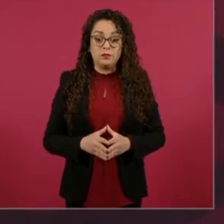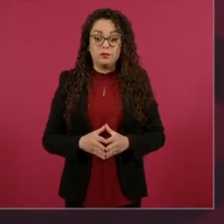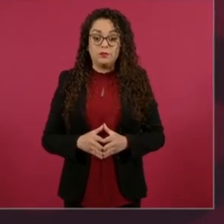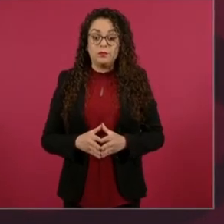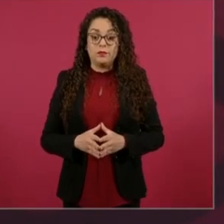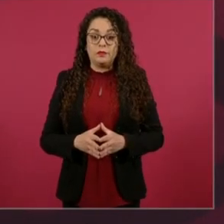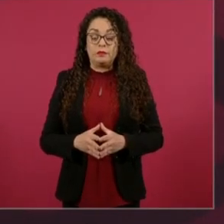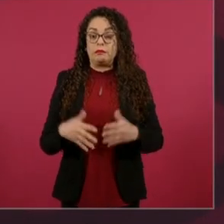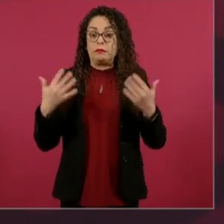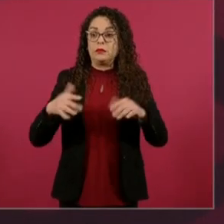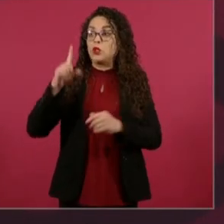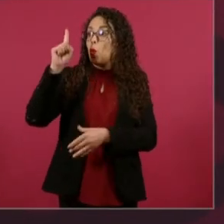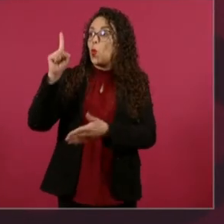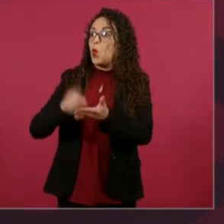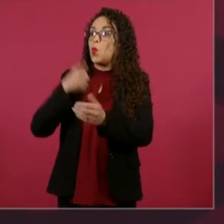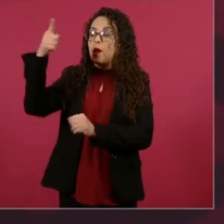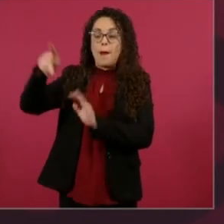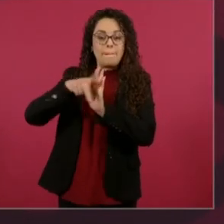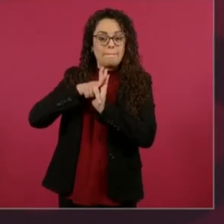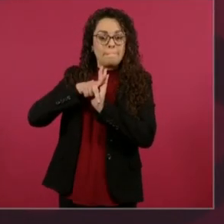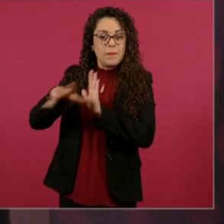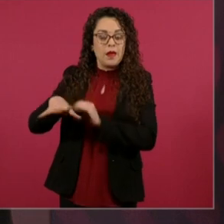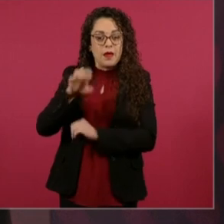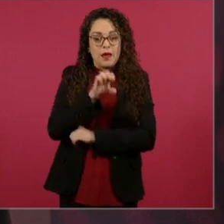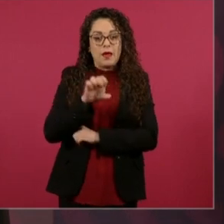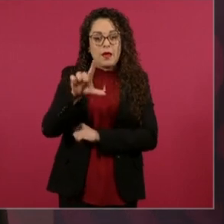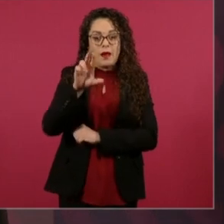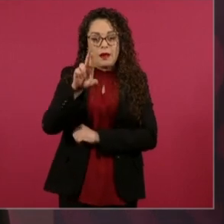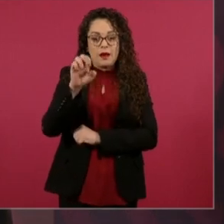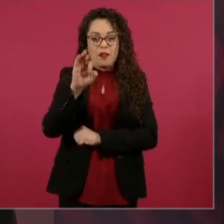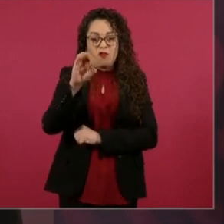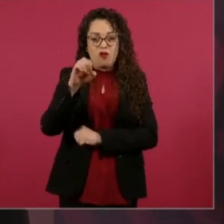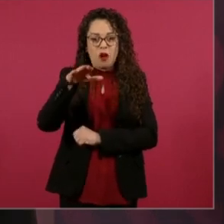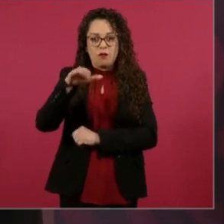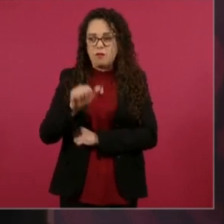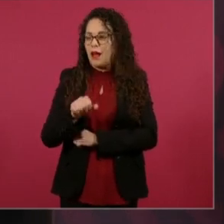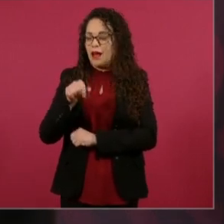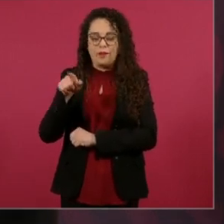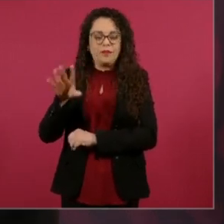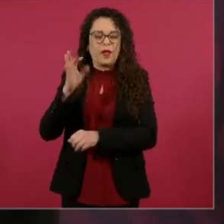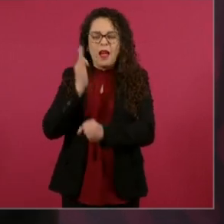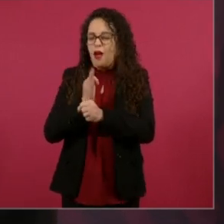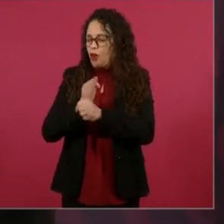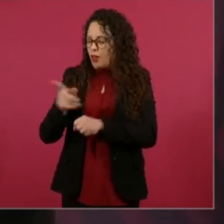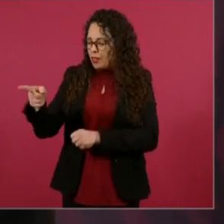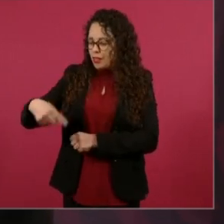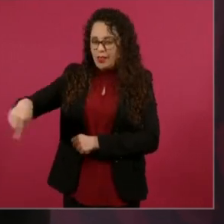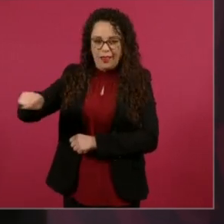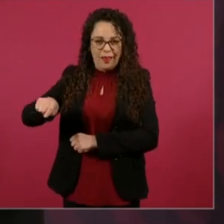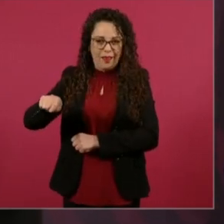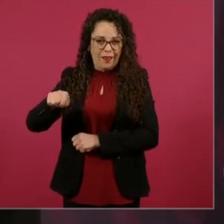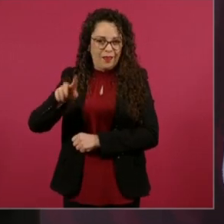no una vez el Reforma, ahora que dicen cuántos llegaron, que dice